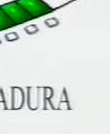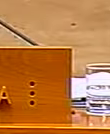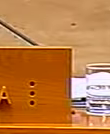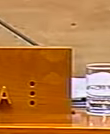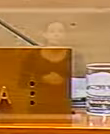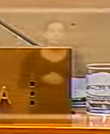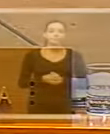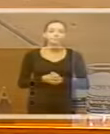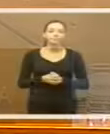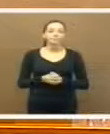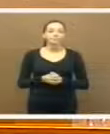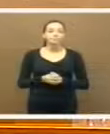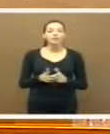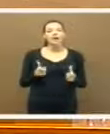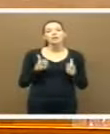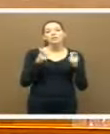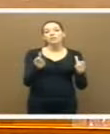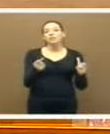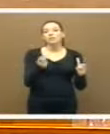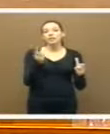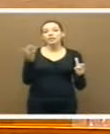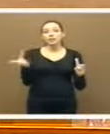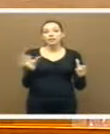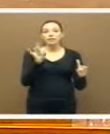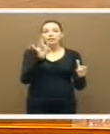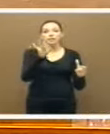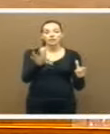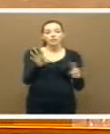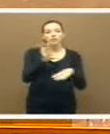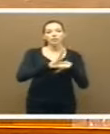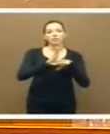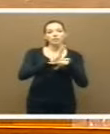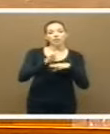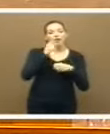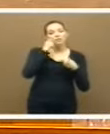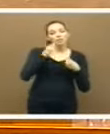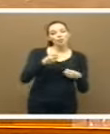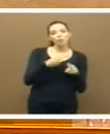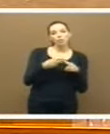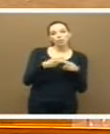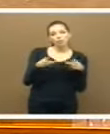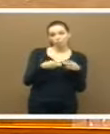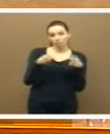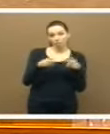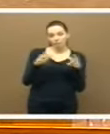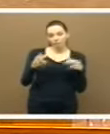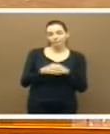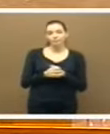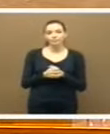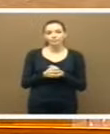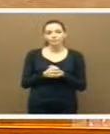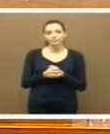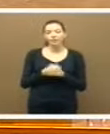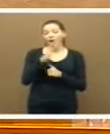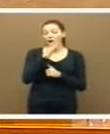Silencio, señorías. Sección número 15, Consejería de Salud y Política Social. Seguidamente